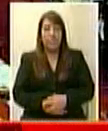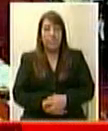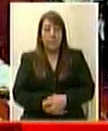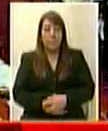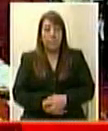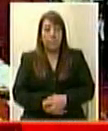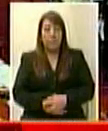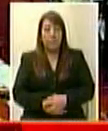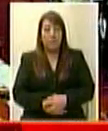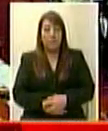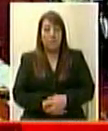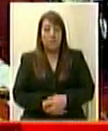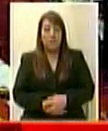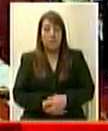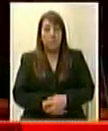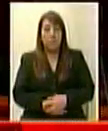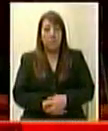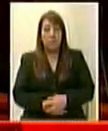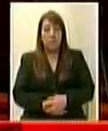Presidente,